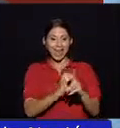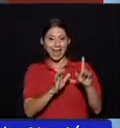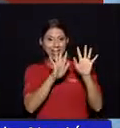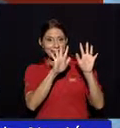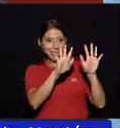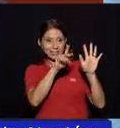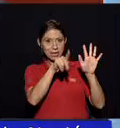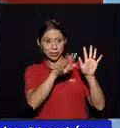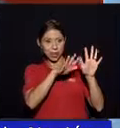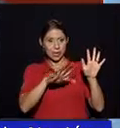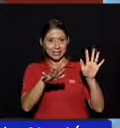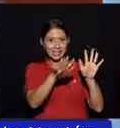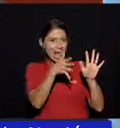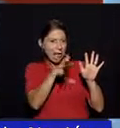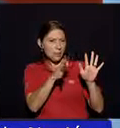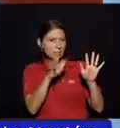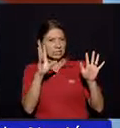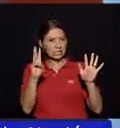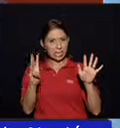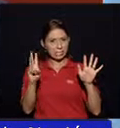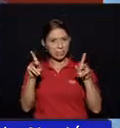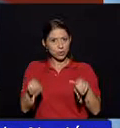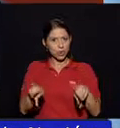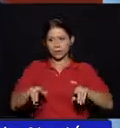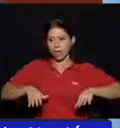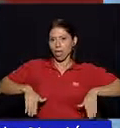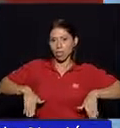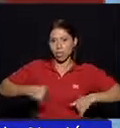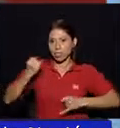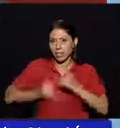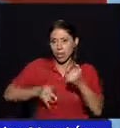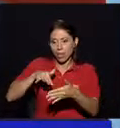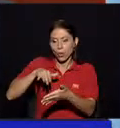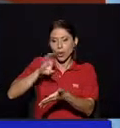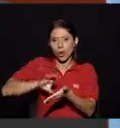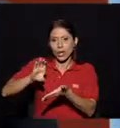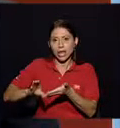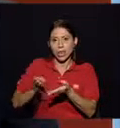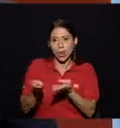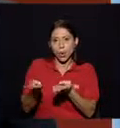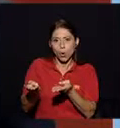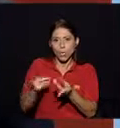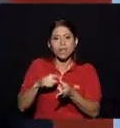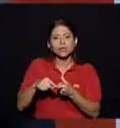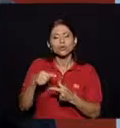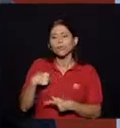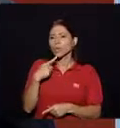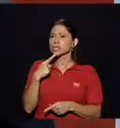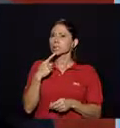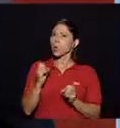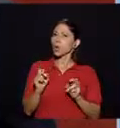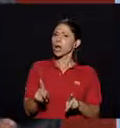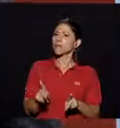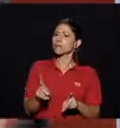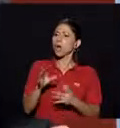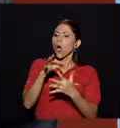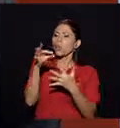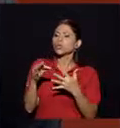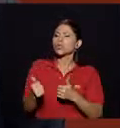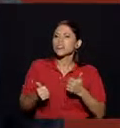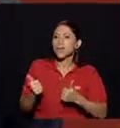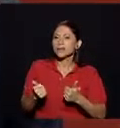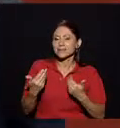10 que hoy que están buscando empleo, 6 de cada 10 no han terminado el colegio. Entonces uno dice, ok, ¿cuáles son las opciones que tienen? Y ya sabemos